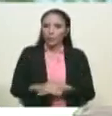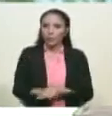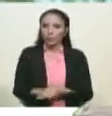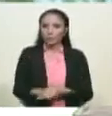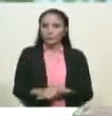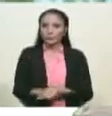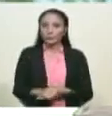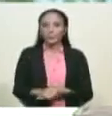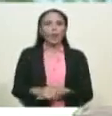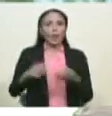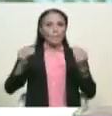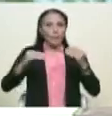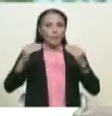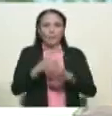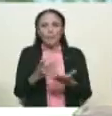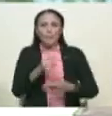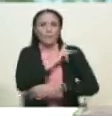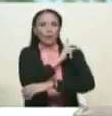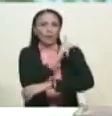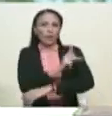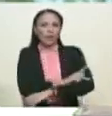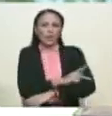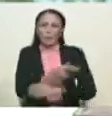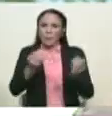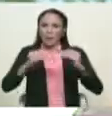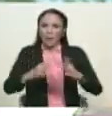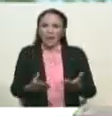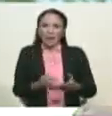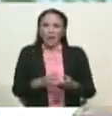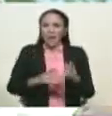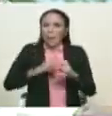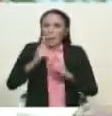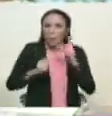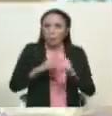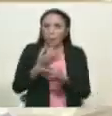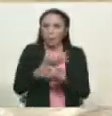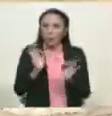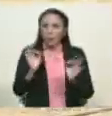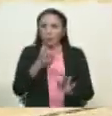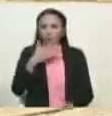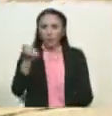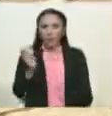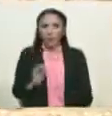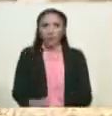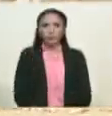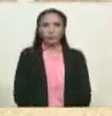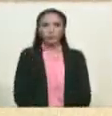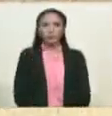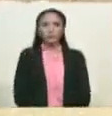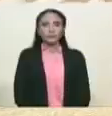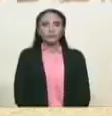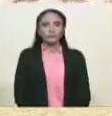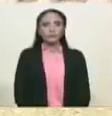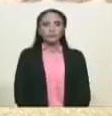calidad proteica o nutricional. Inclusive, aquí tengo mi bola, mira.